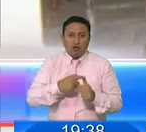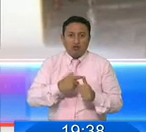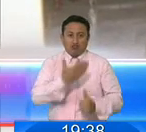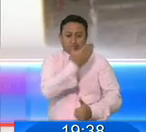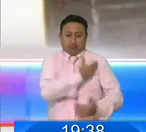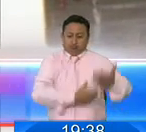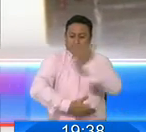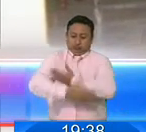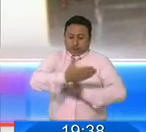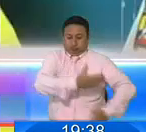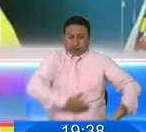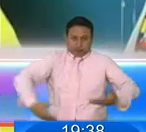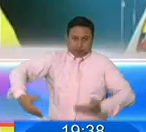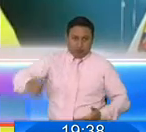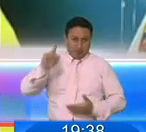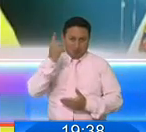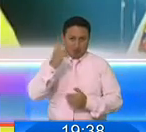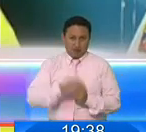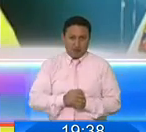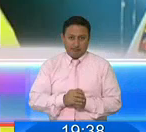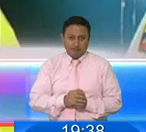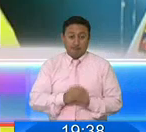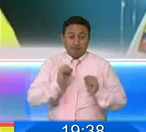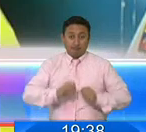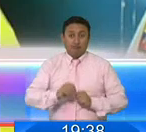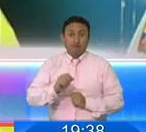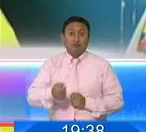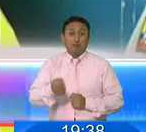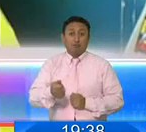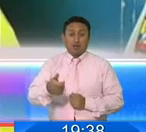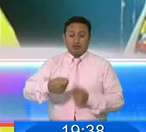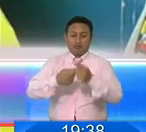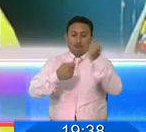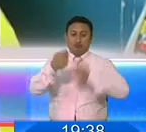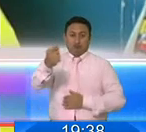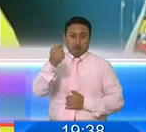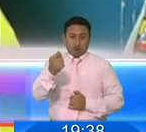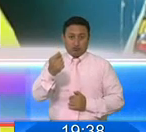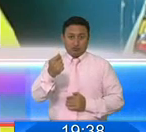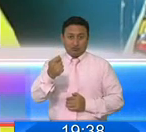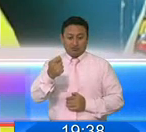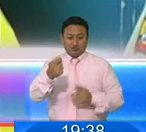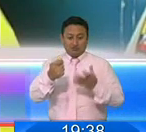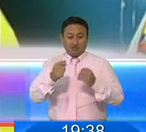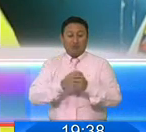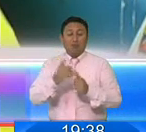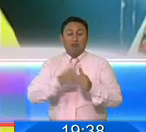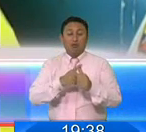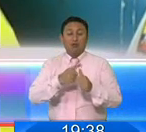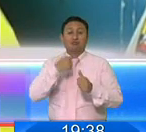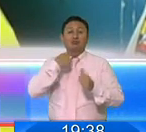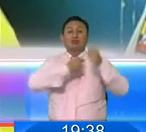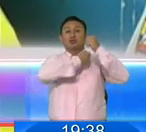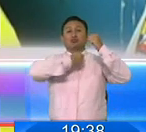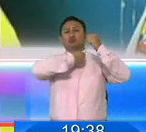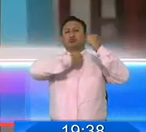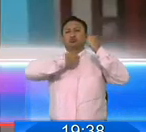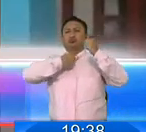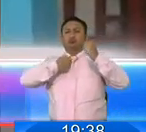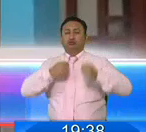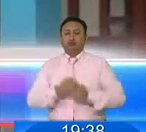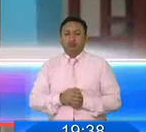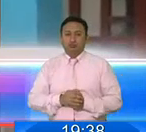en varias partes es así que con la misma arma blanca trata de cortar la cabeza de la víctima